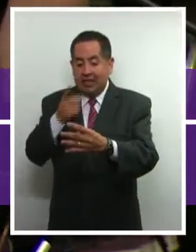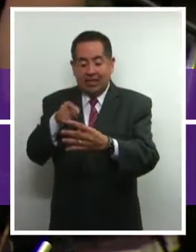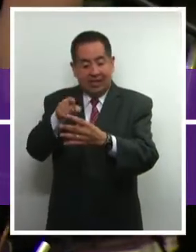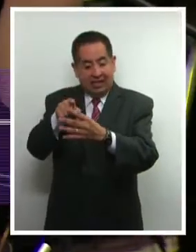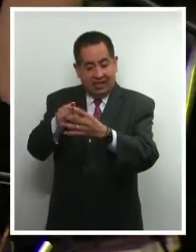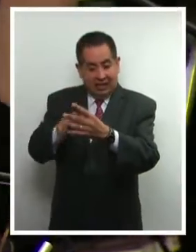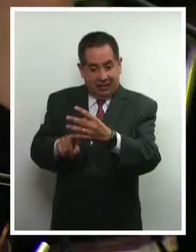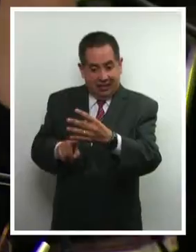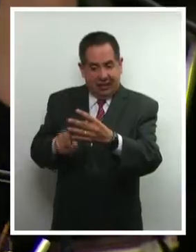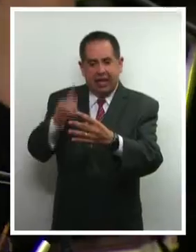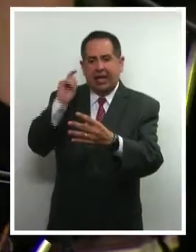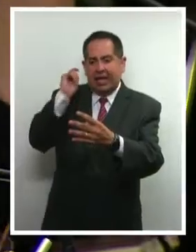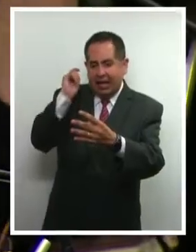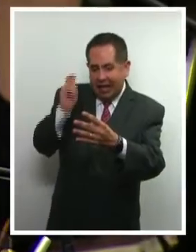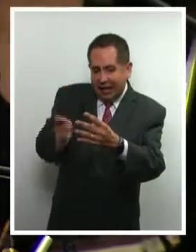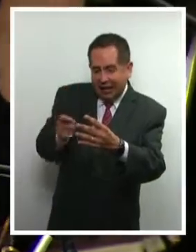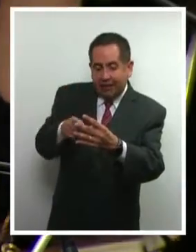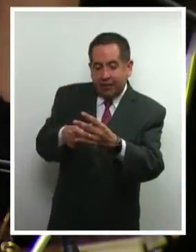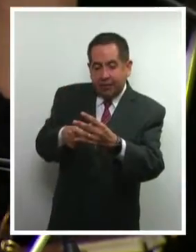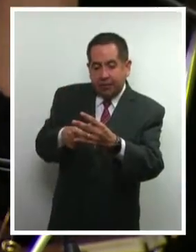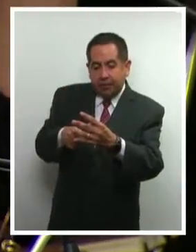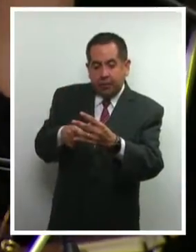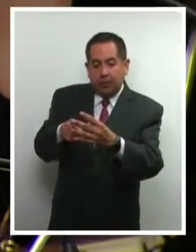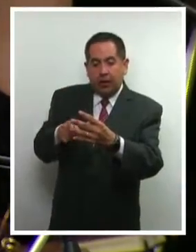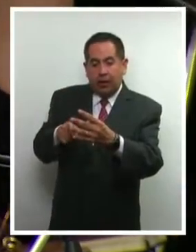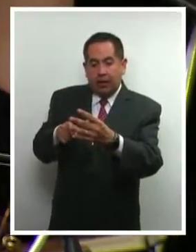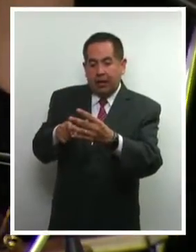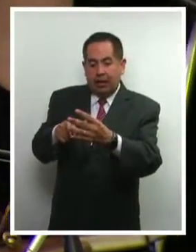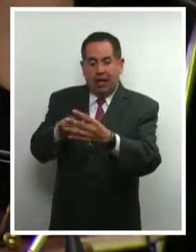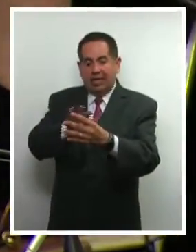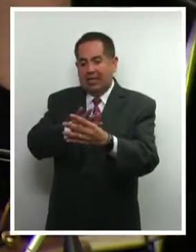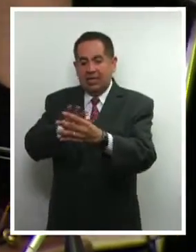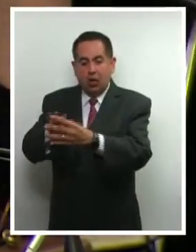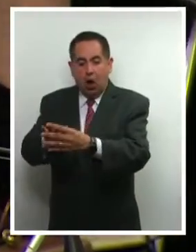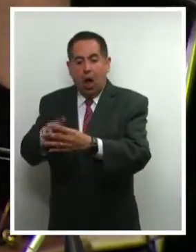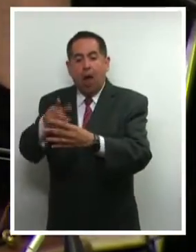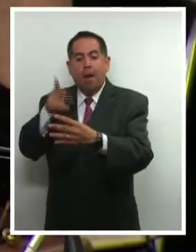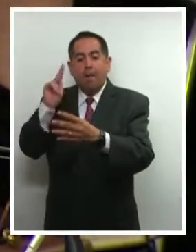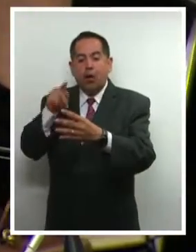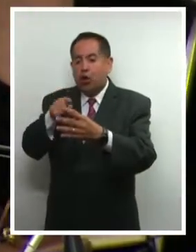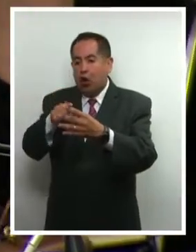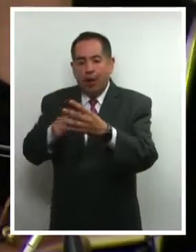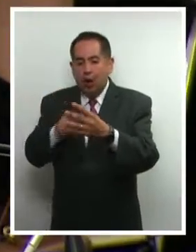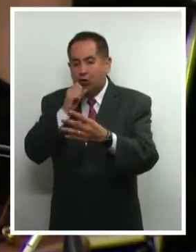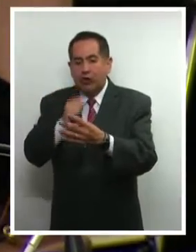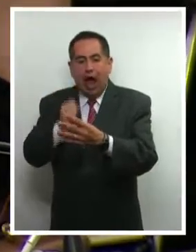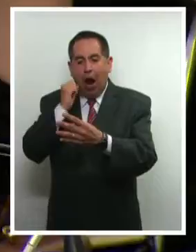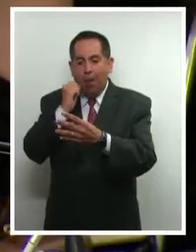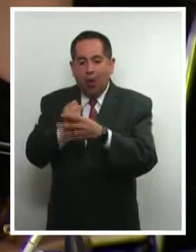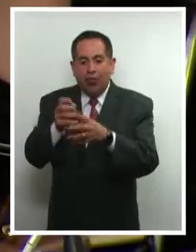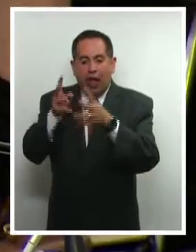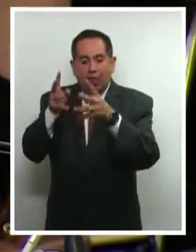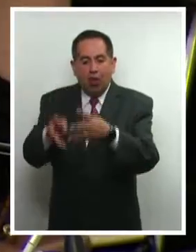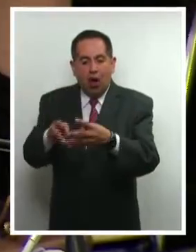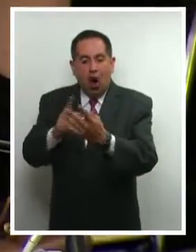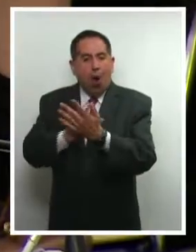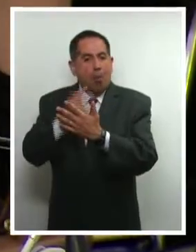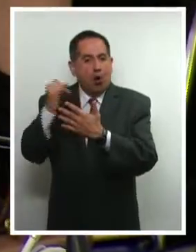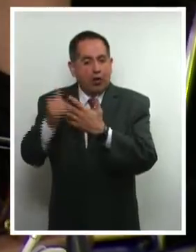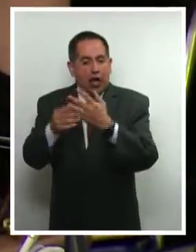hueco y entonces ya se rechazó la reserva, pero no se ha votado el